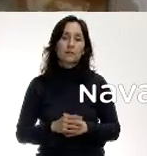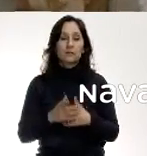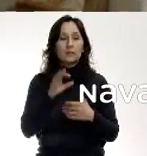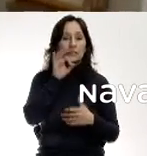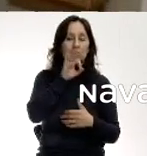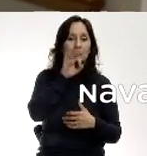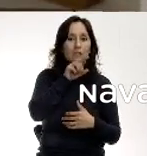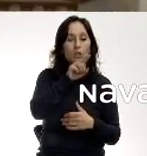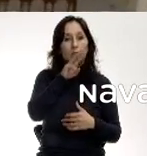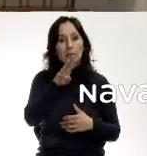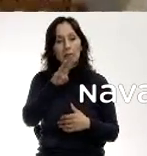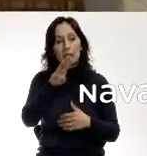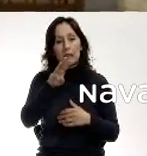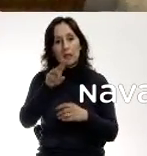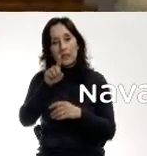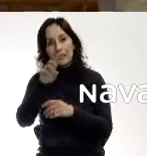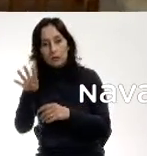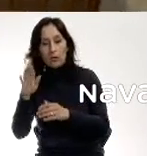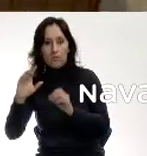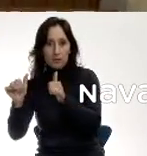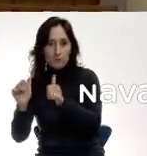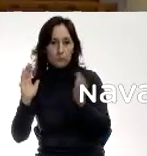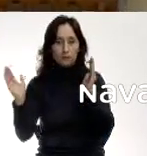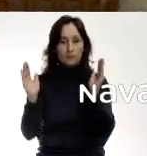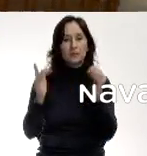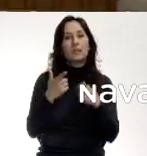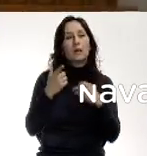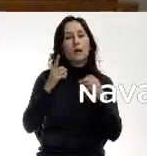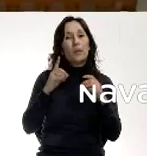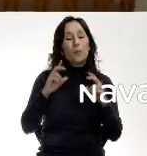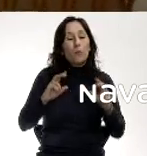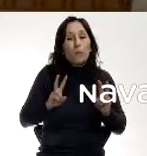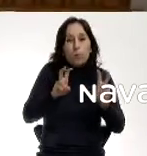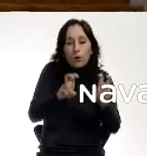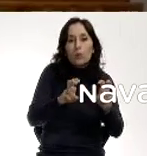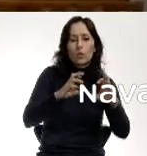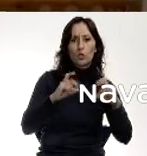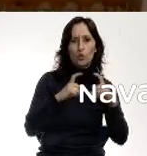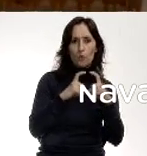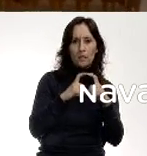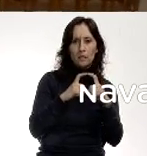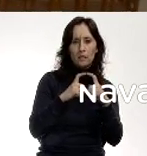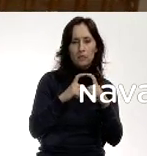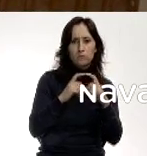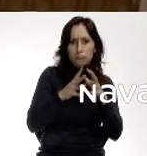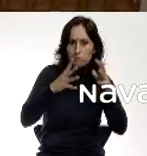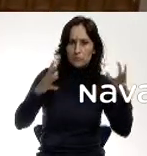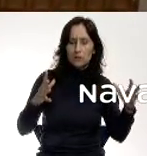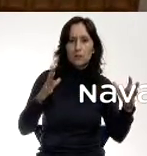XIV. Es una iglesia gótica, pero anteriormente había una iglesia románica de gran tamaño.